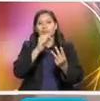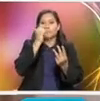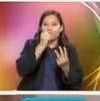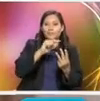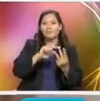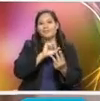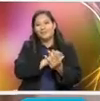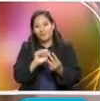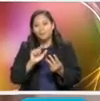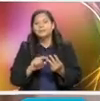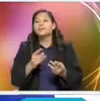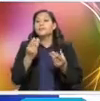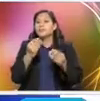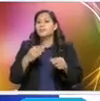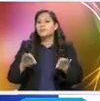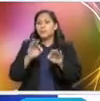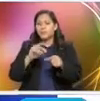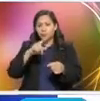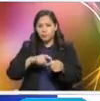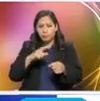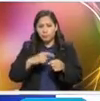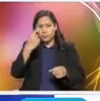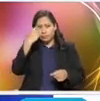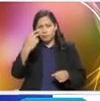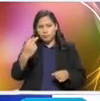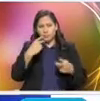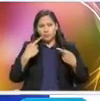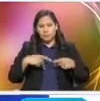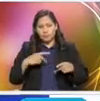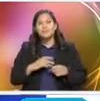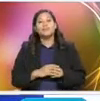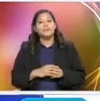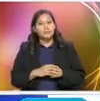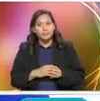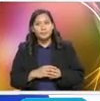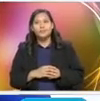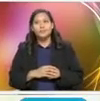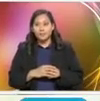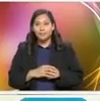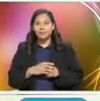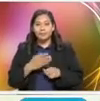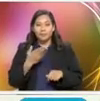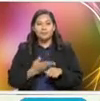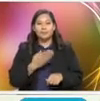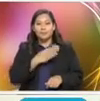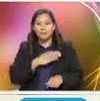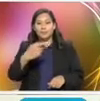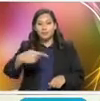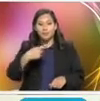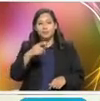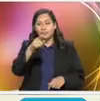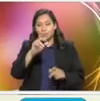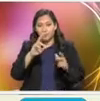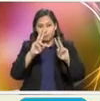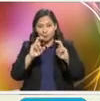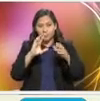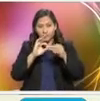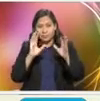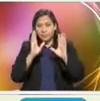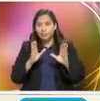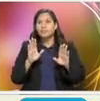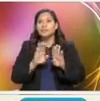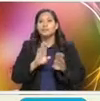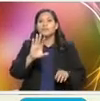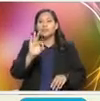la importancia de estos colores para la imagen pública, por ejemplo? Muy buena pregunta, Pili. Hemos hablado mucho de cómo vamos